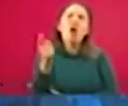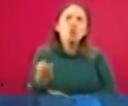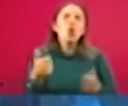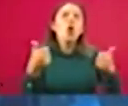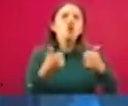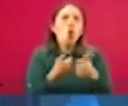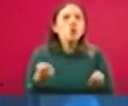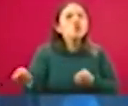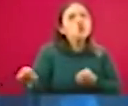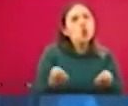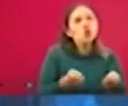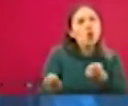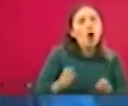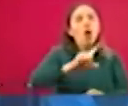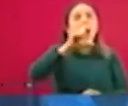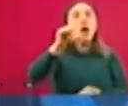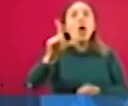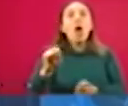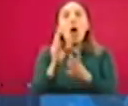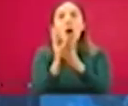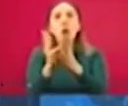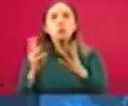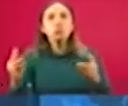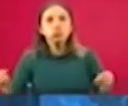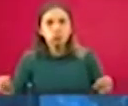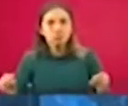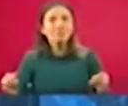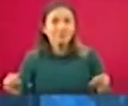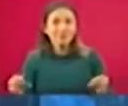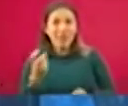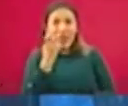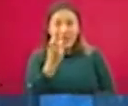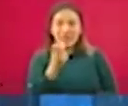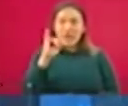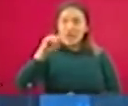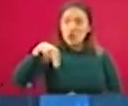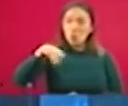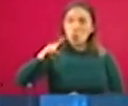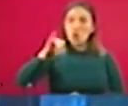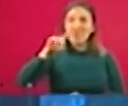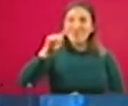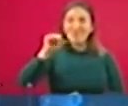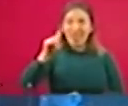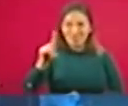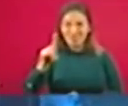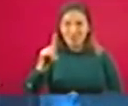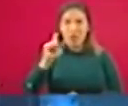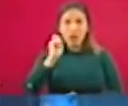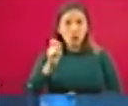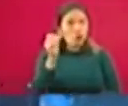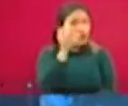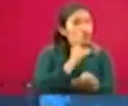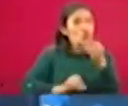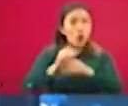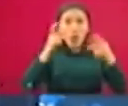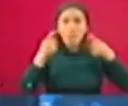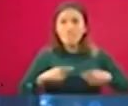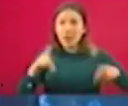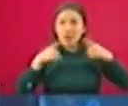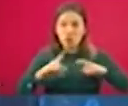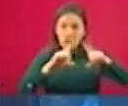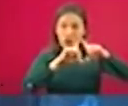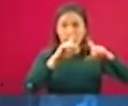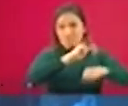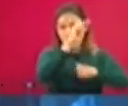sociales por personajes que en las últimas semanas, en particular la más reciente, han estado empeñados